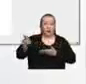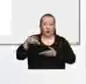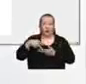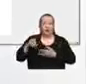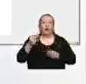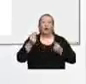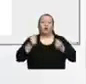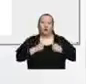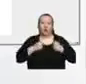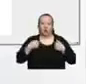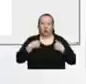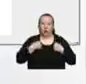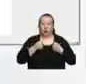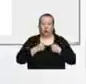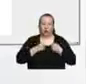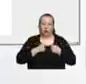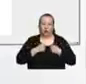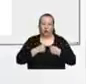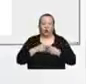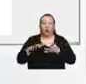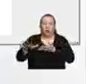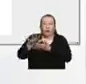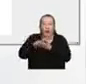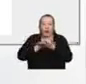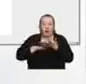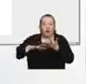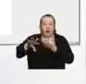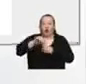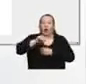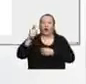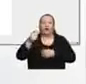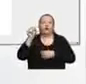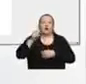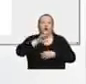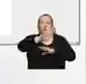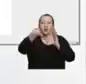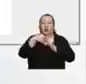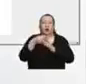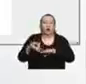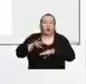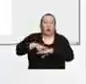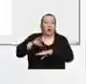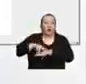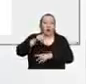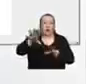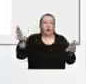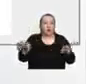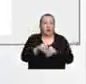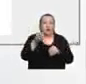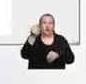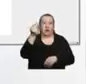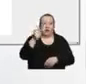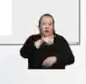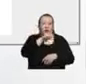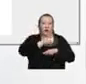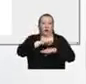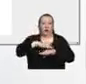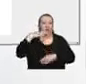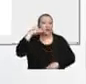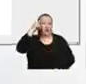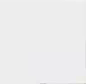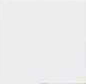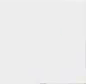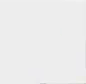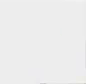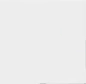nuestra plata lo mezclaron con los otros para decir todos en el caso todos son sobornos y correcta involucrado veamos la prueba ve